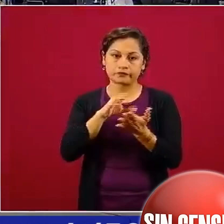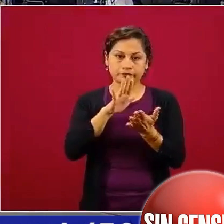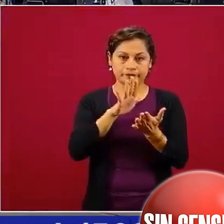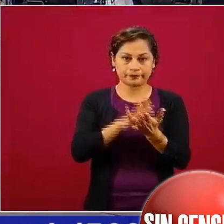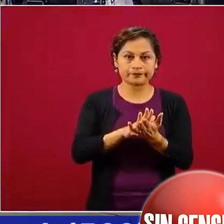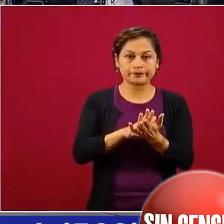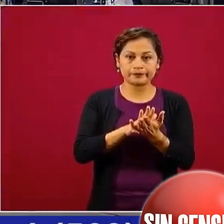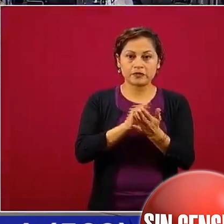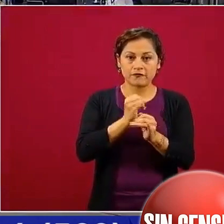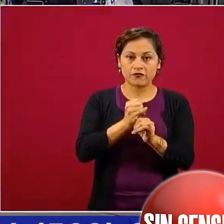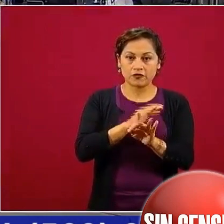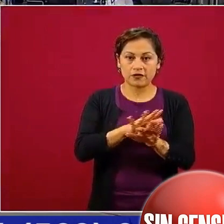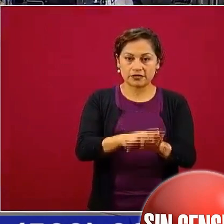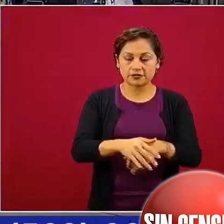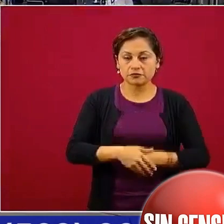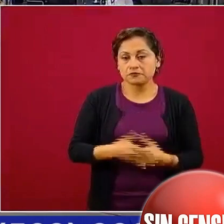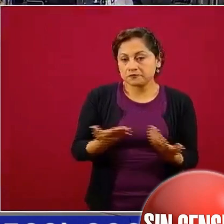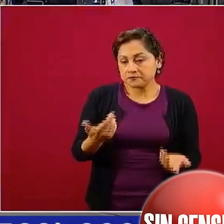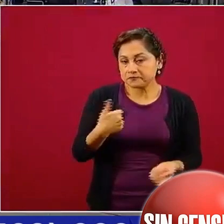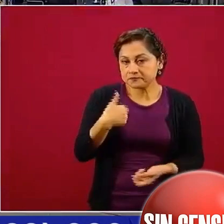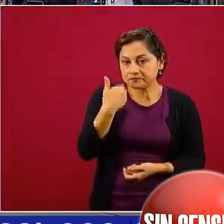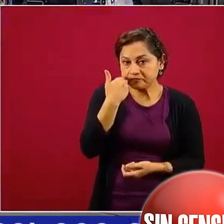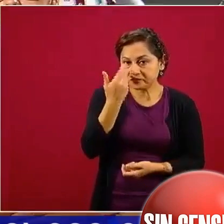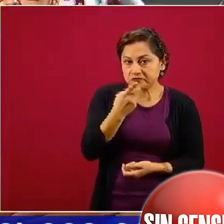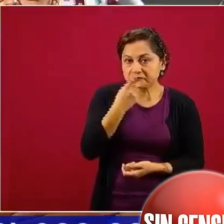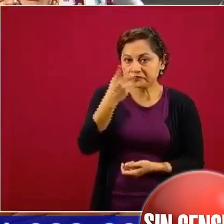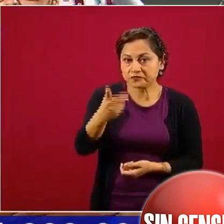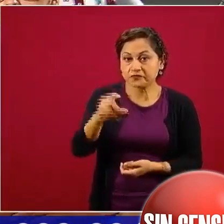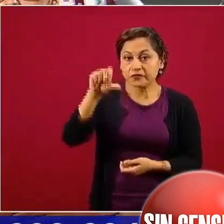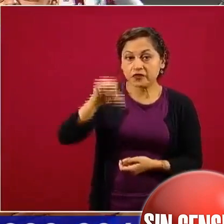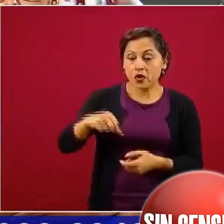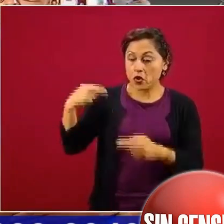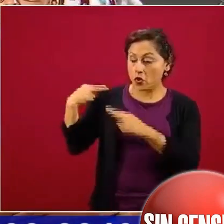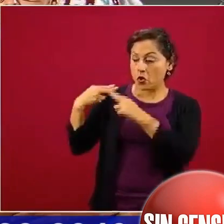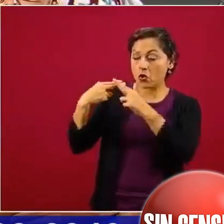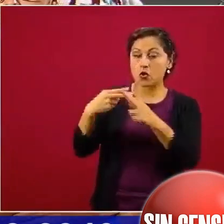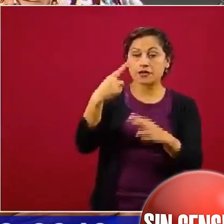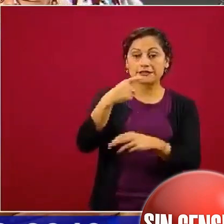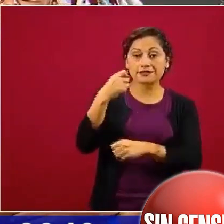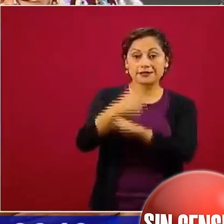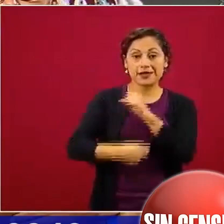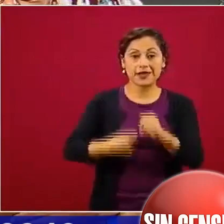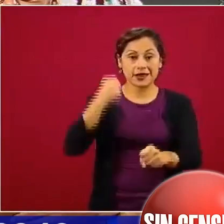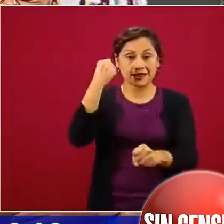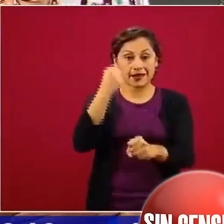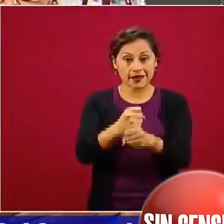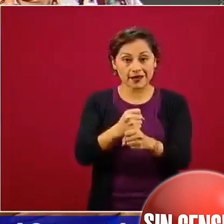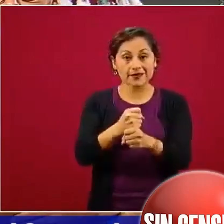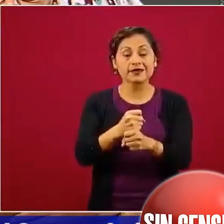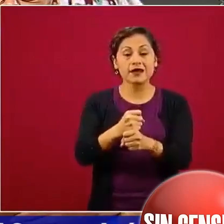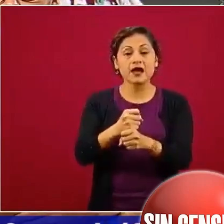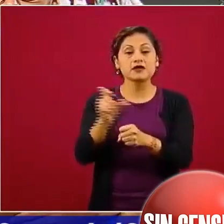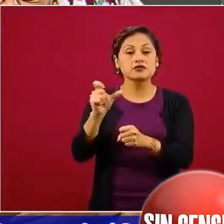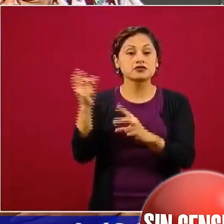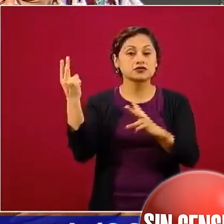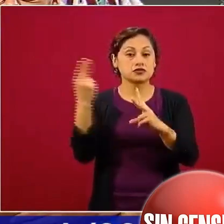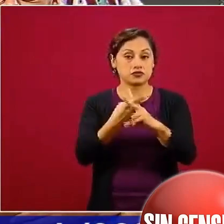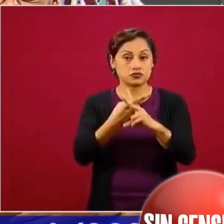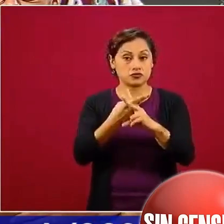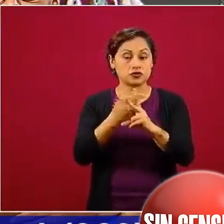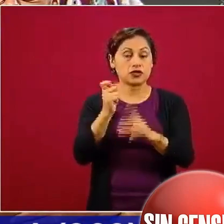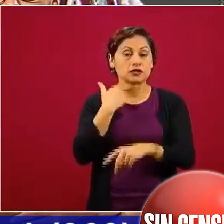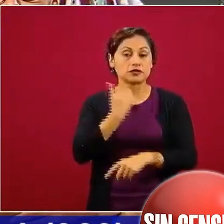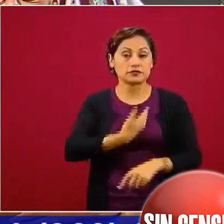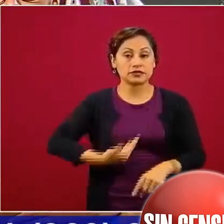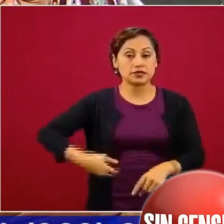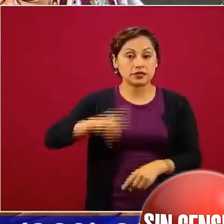Y bueno, comentarle que pues sí, hoy se cumplen 100 años del asesinato del presidente Venustiano Carranza, conocido como el